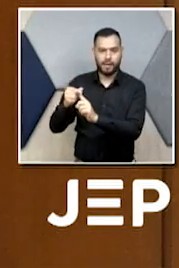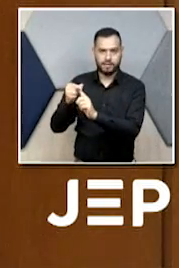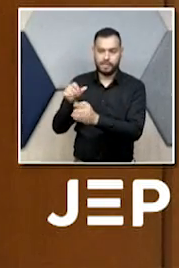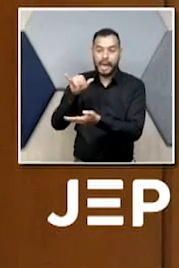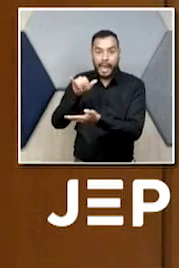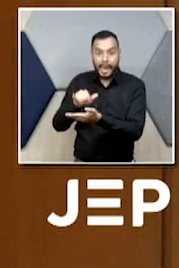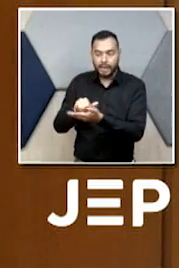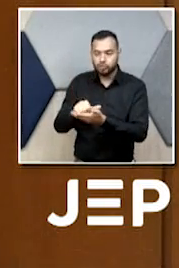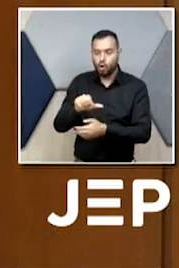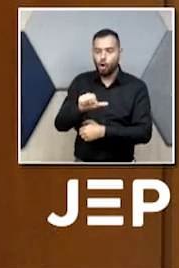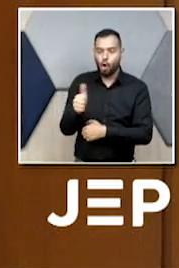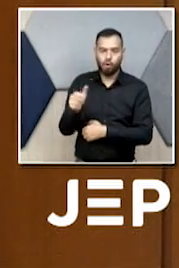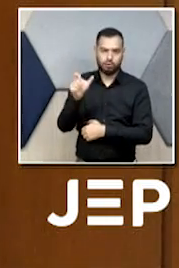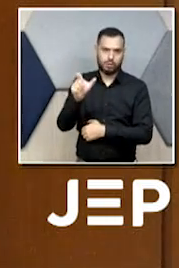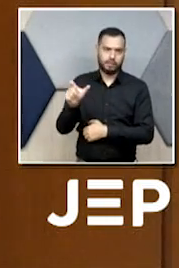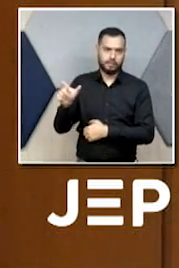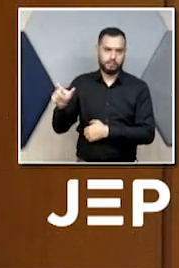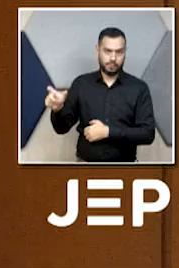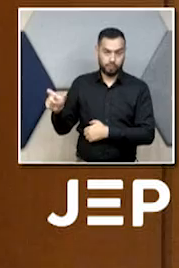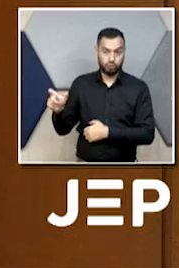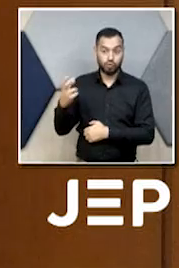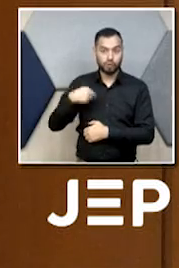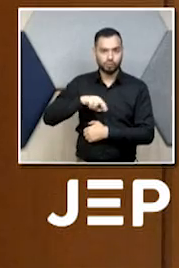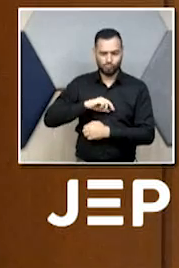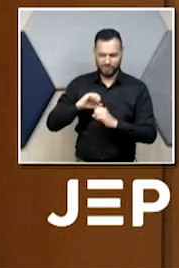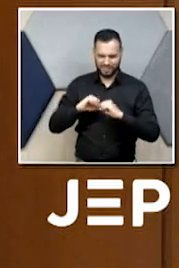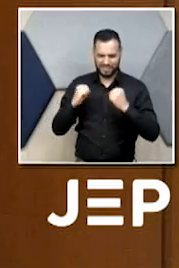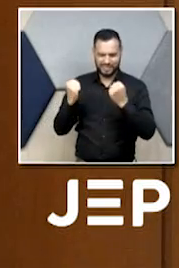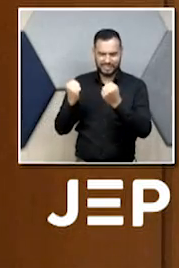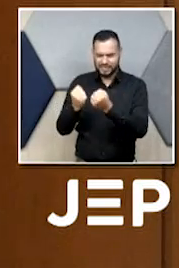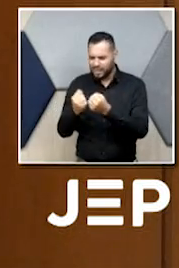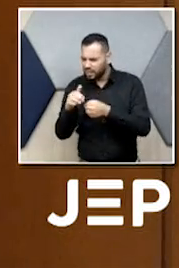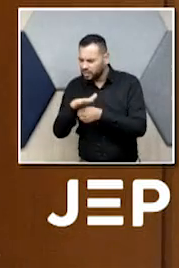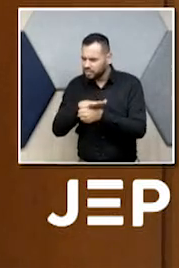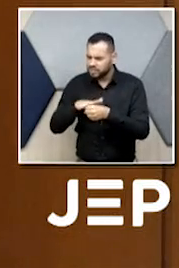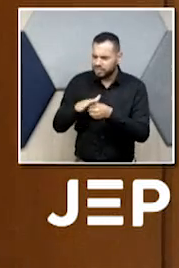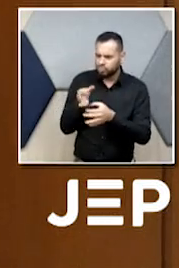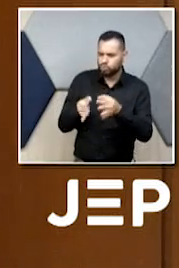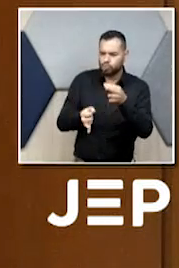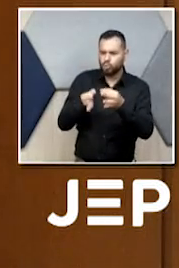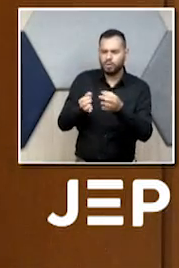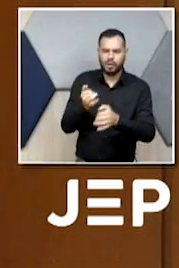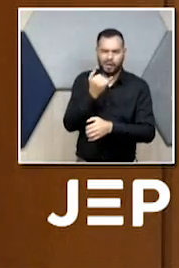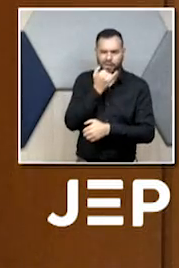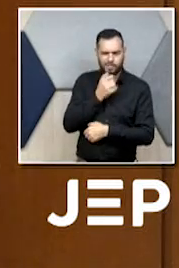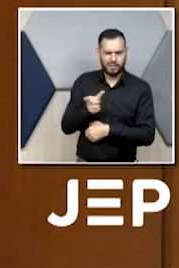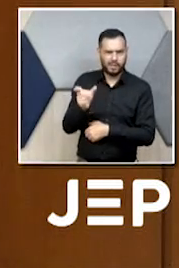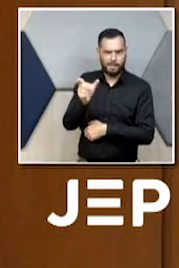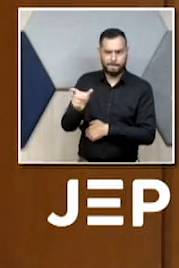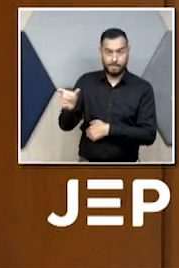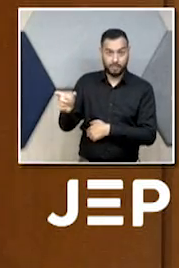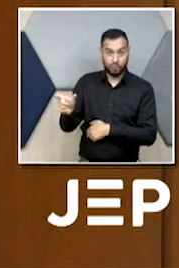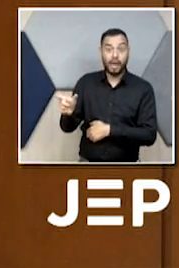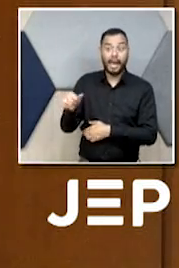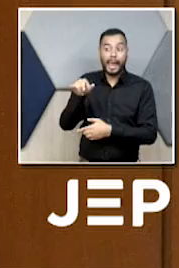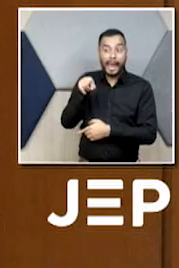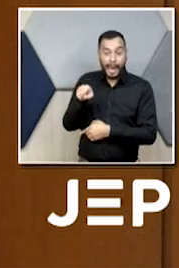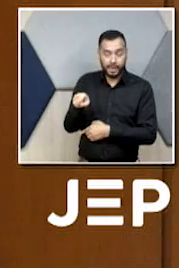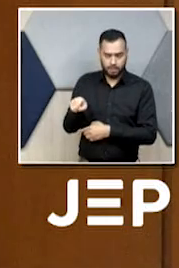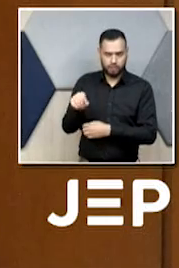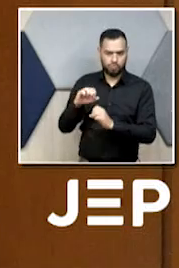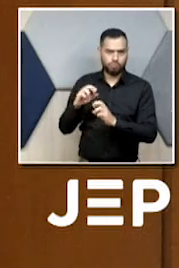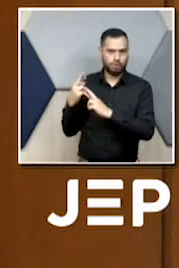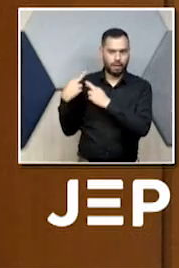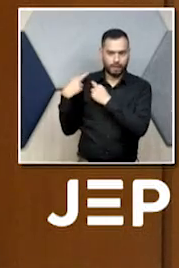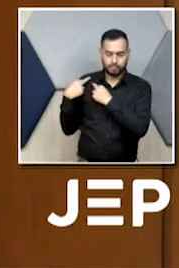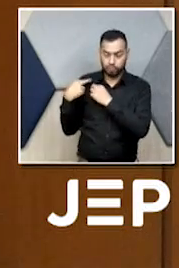sujetos, nuestra sala de definición de situaciones jurídicas, a quienes además corresponde la renuncia a la